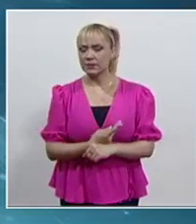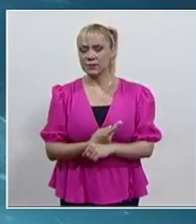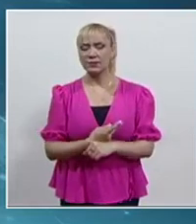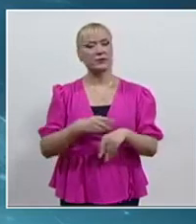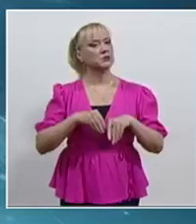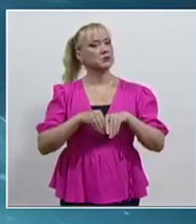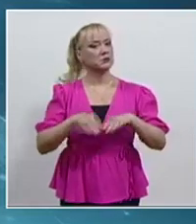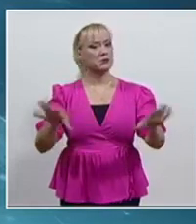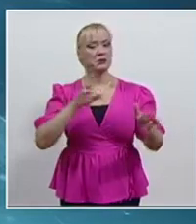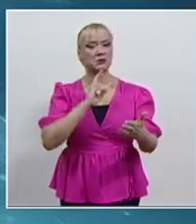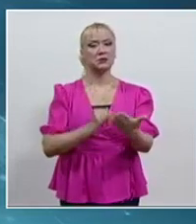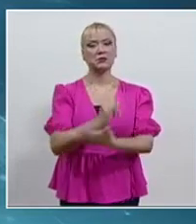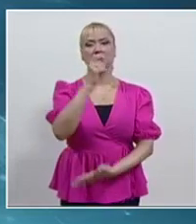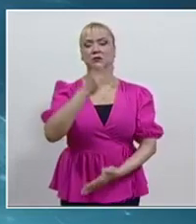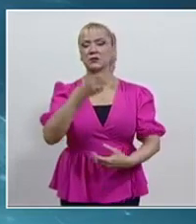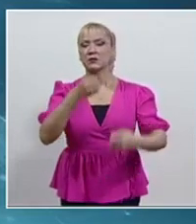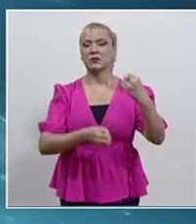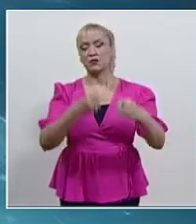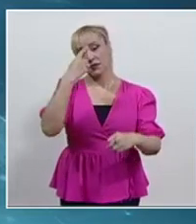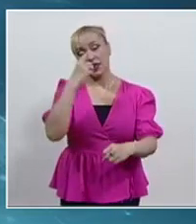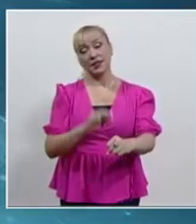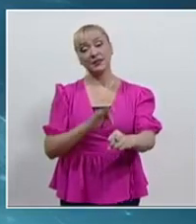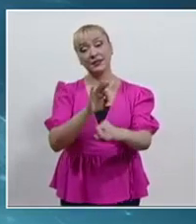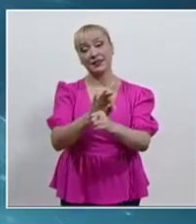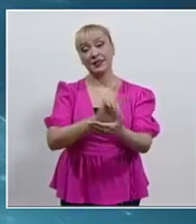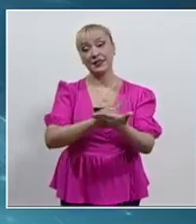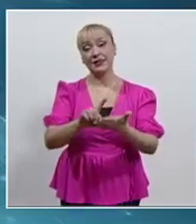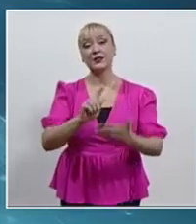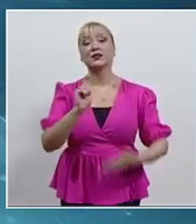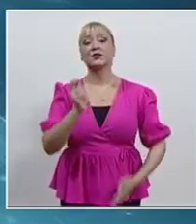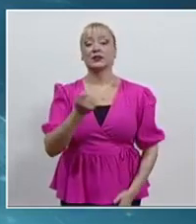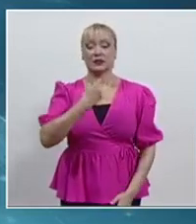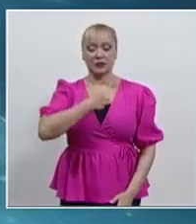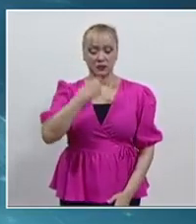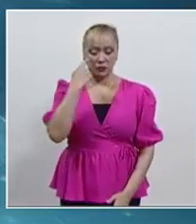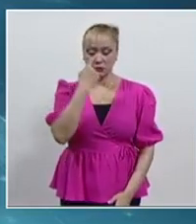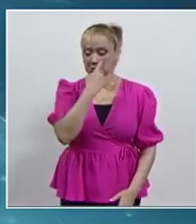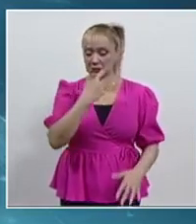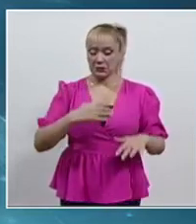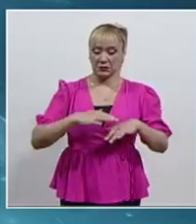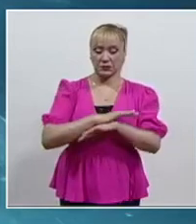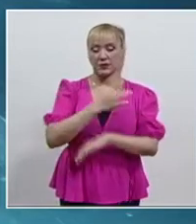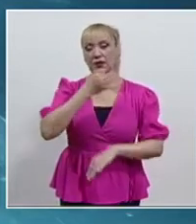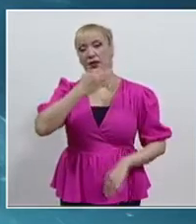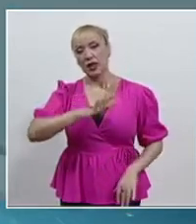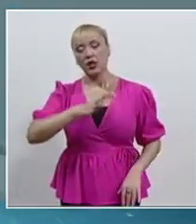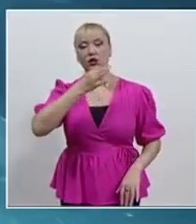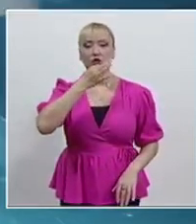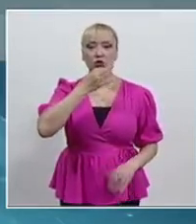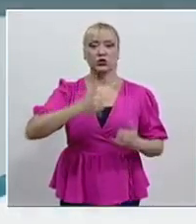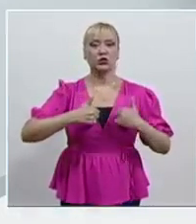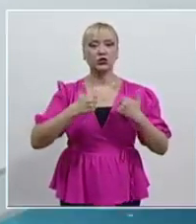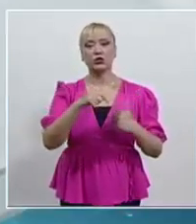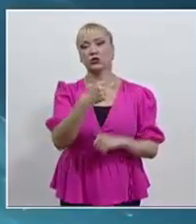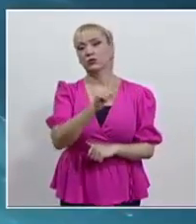Publican sentencia de la Corte que protege el derecho a la identidad autopercibida de niñas, niños y adolescentes.